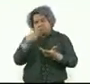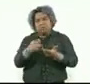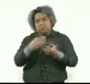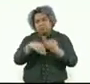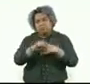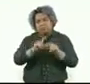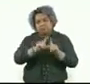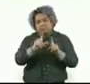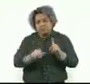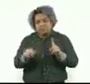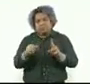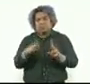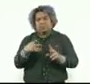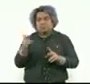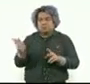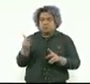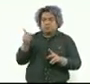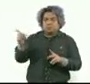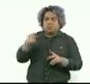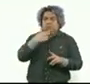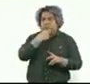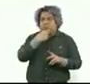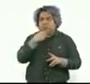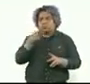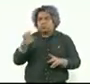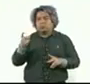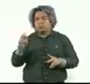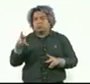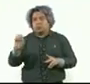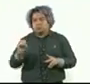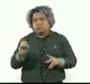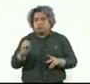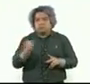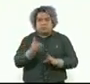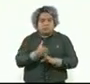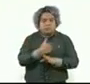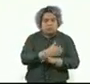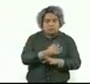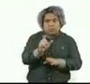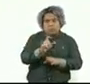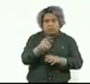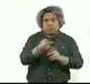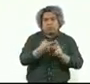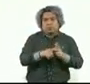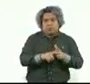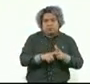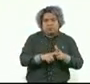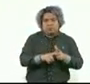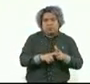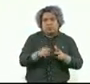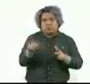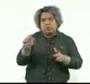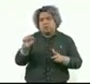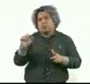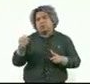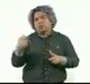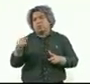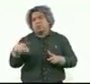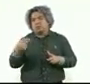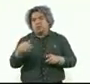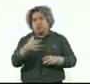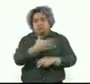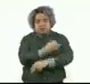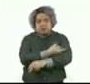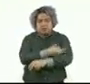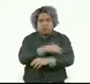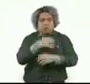Preguntarle, Eduardo, a inicio de esta semana de vacunación, al parecer hubo unos problemas con el tema de Sputnik. Preguntarle si ya en el